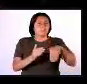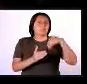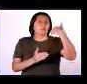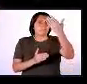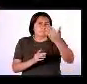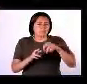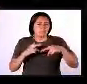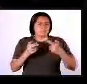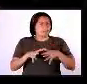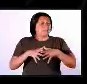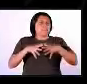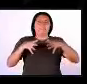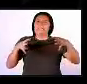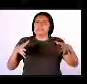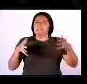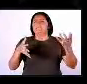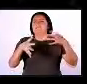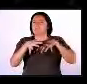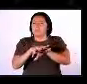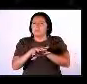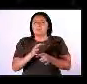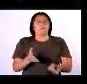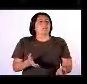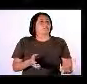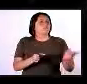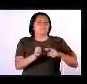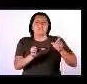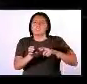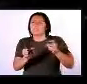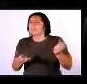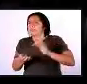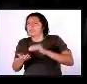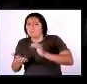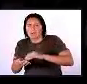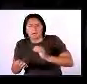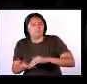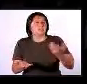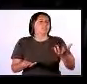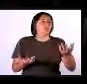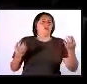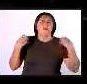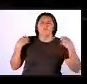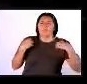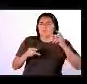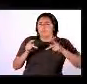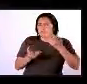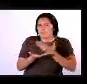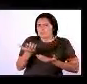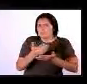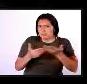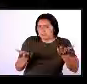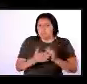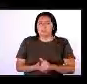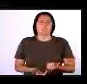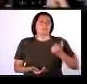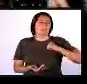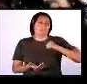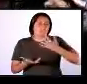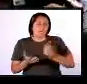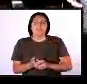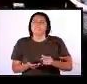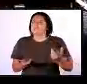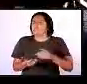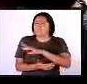el próximo evento sea más grande, mucho más inclusivo, que participen más centros, más OMAPEDS,